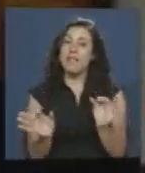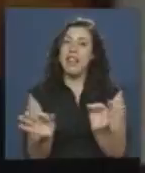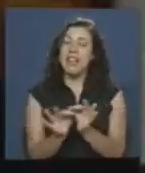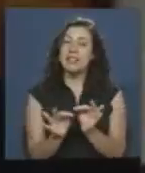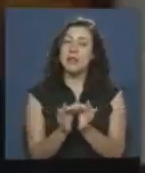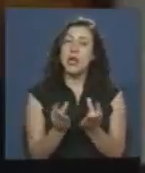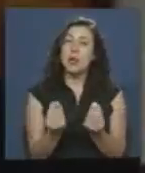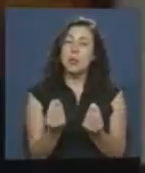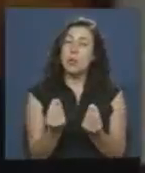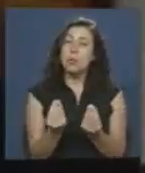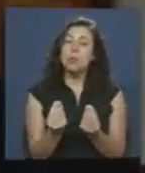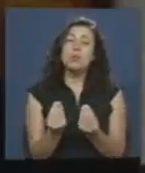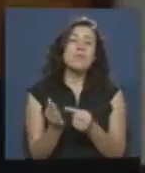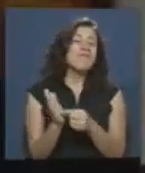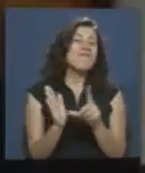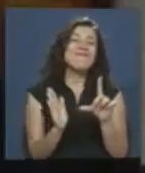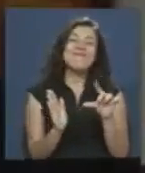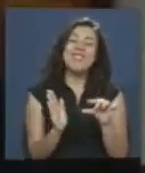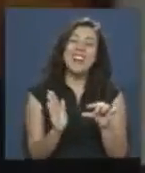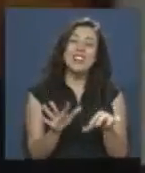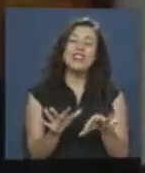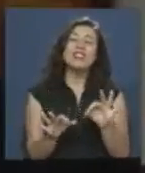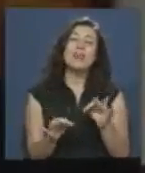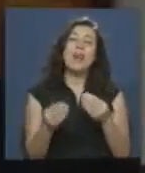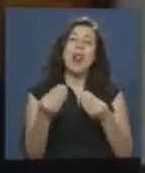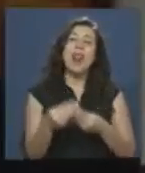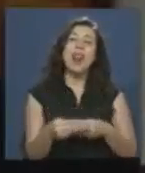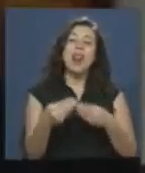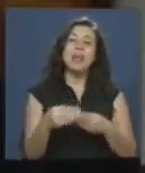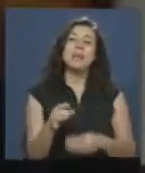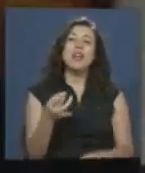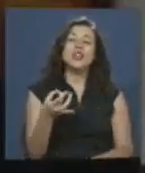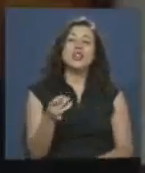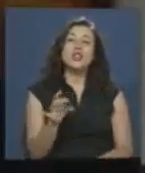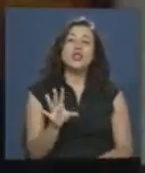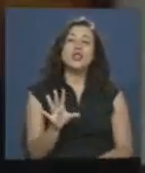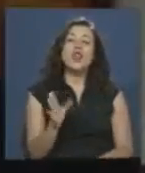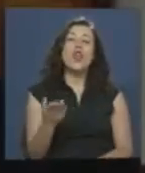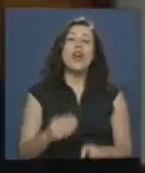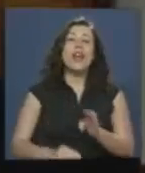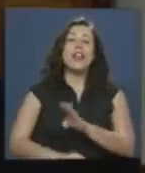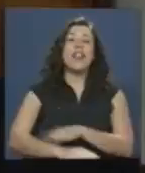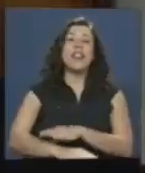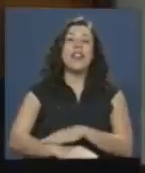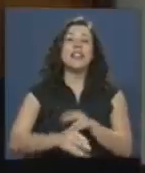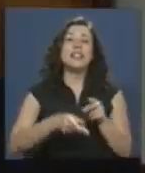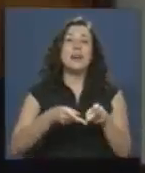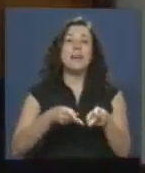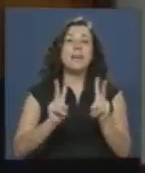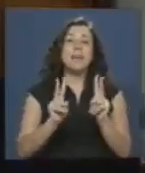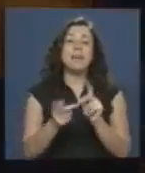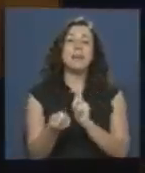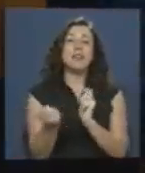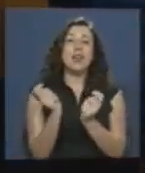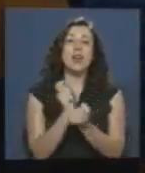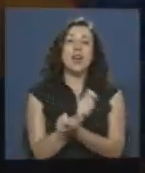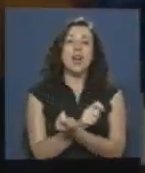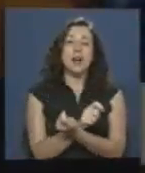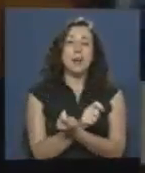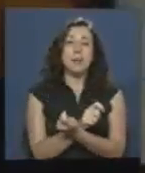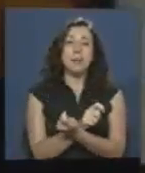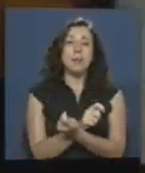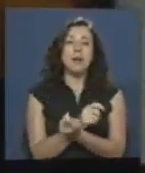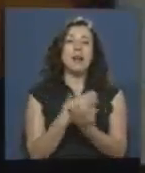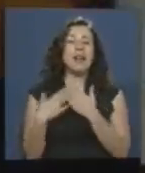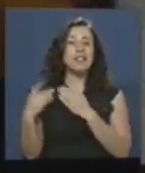son mucho más modestos y siempre limitados solo a lo que la derecha permitió cambiar. Se